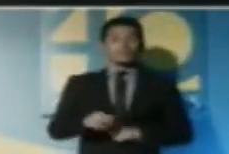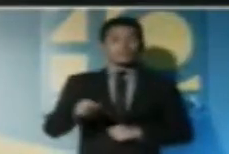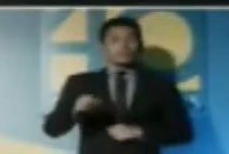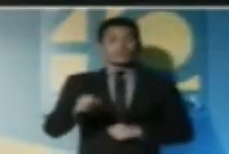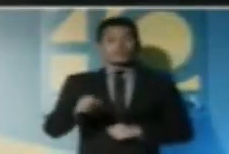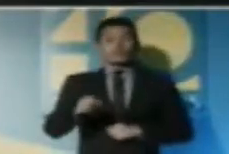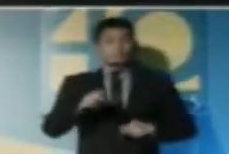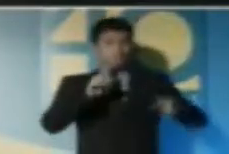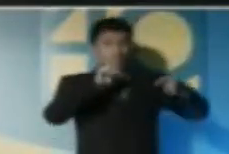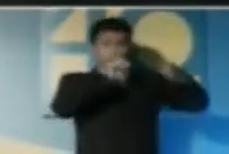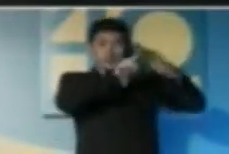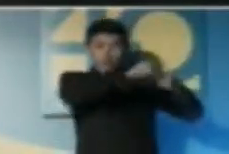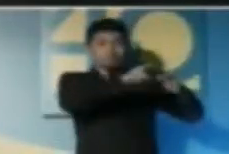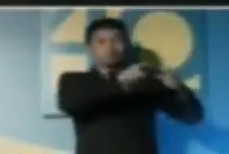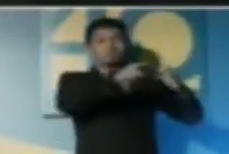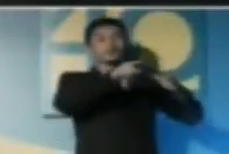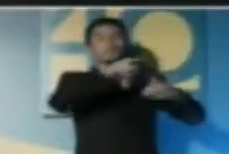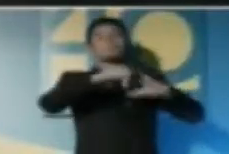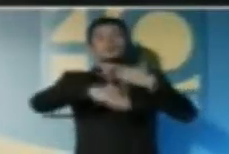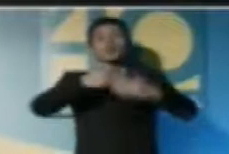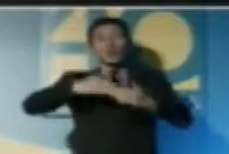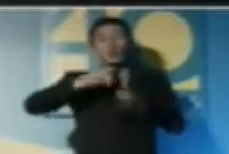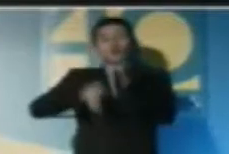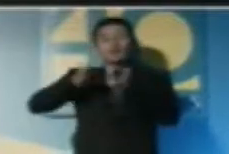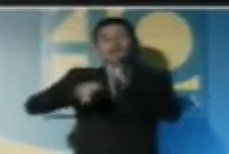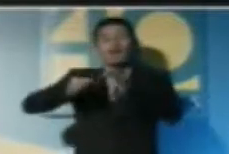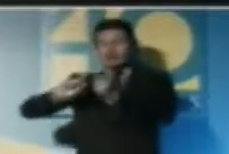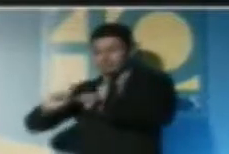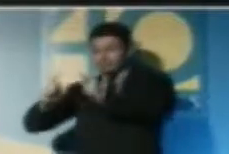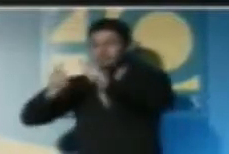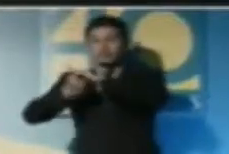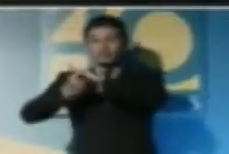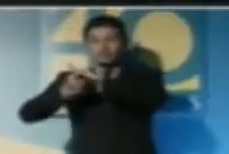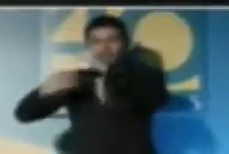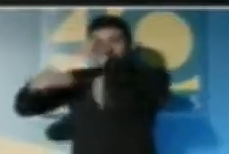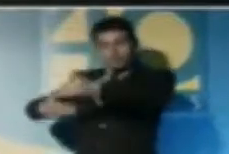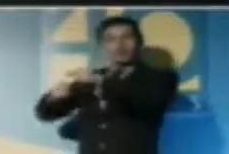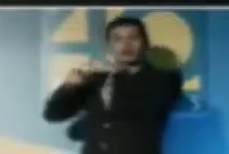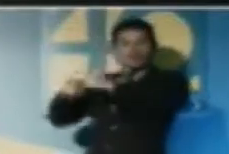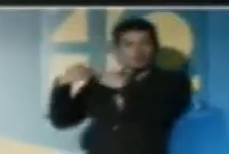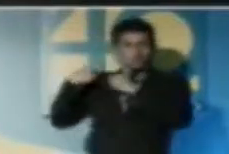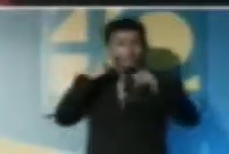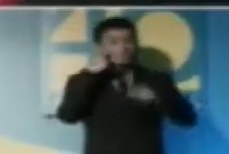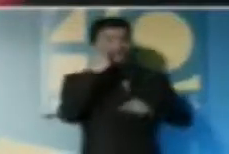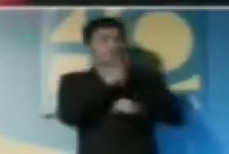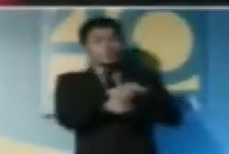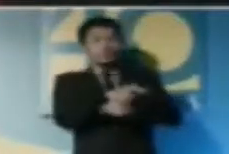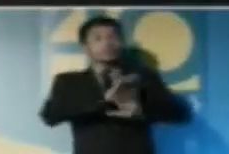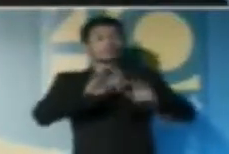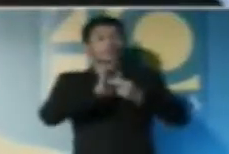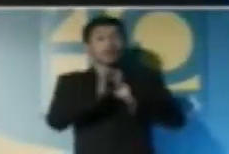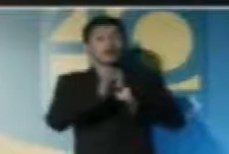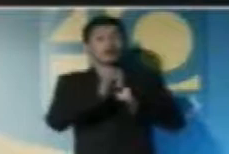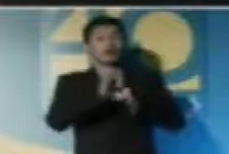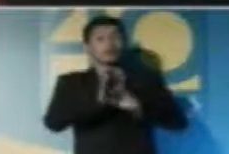que someterse a los procesos de la justicia transicional. Pero el reto mayor para los segundos no consiste solo en perdonar a